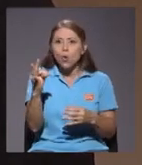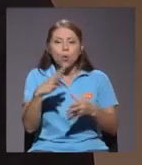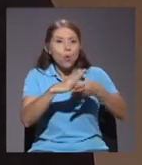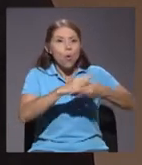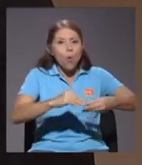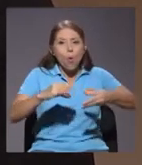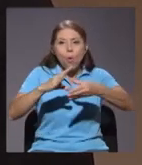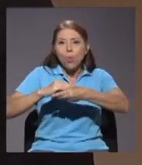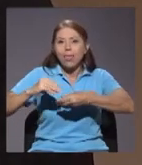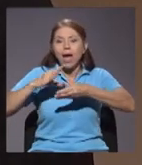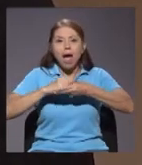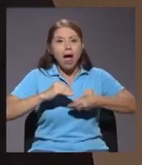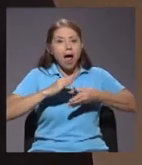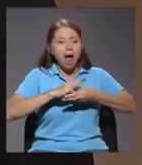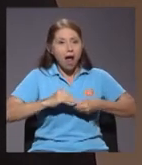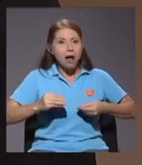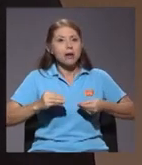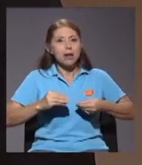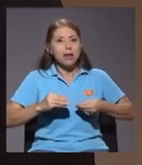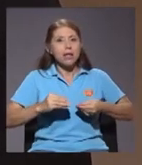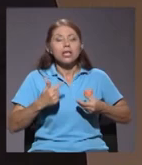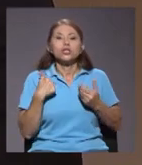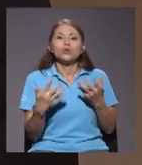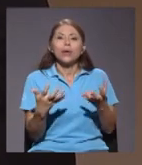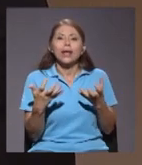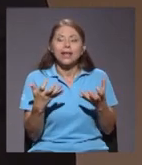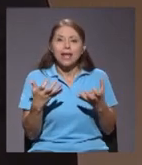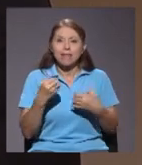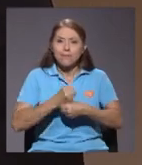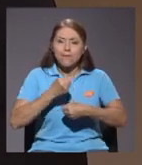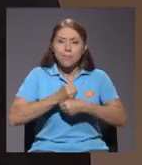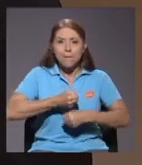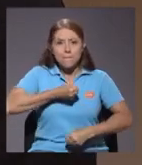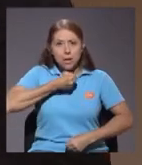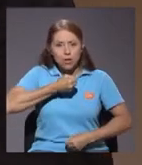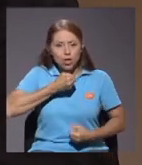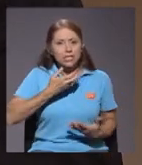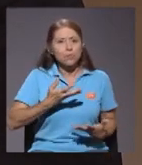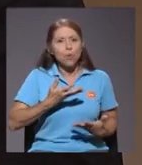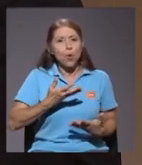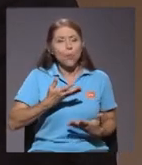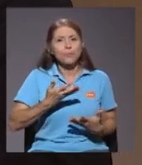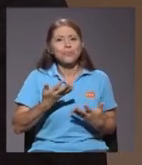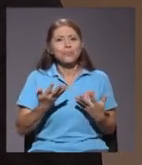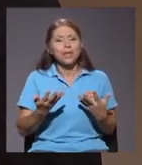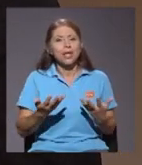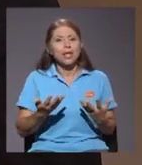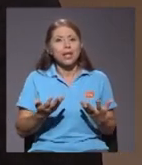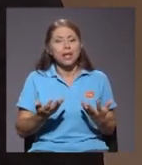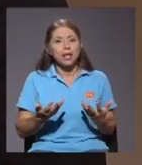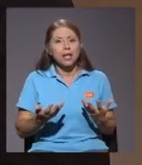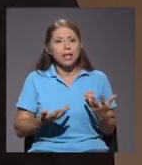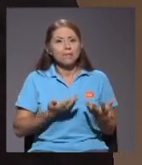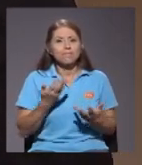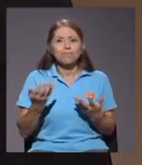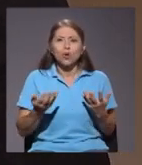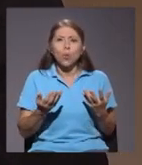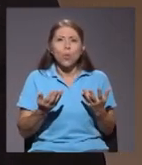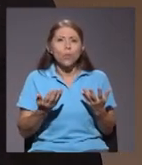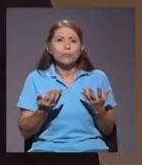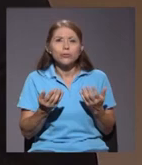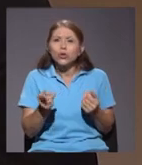eran y tenía ganas de hacer un periodismo un periodismo menos menos